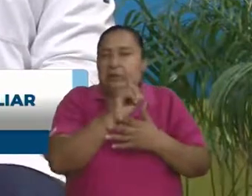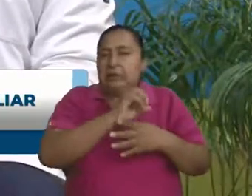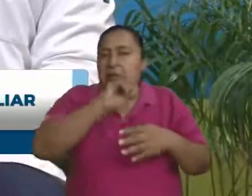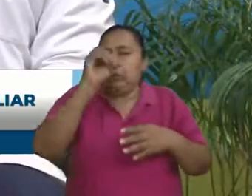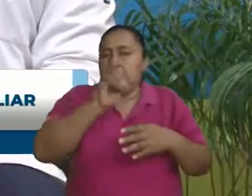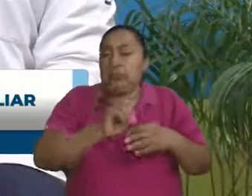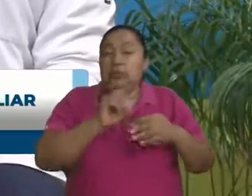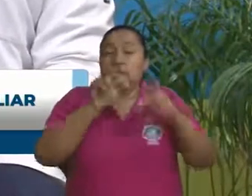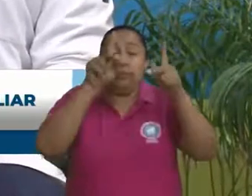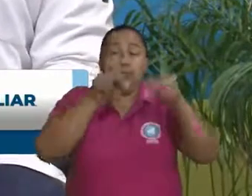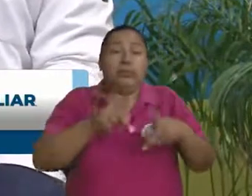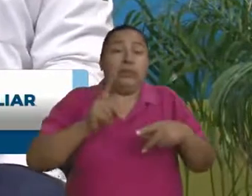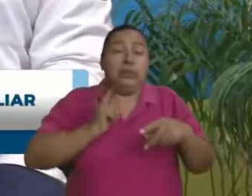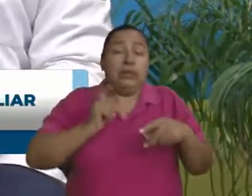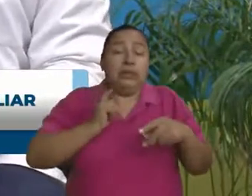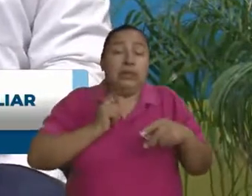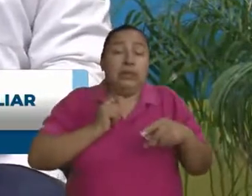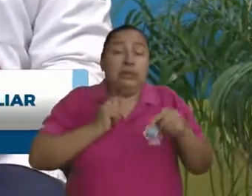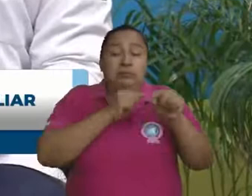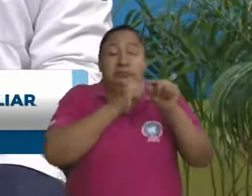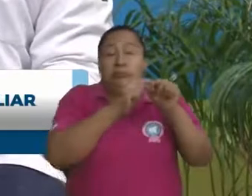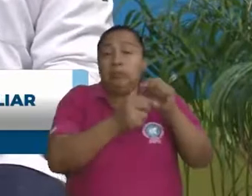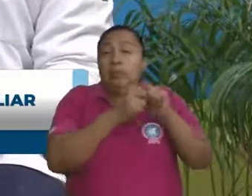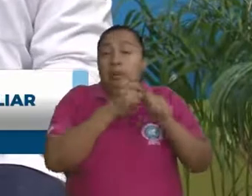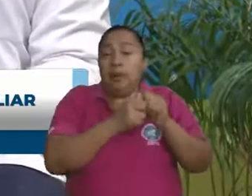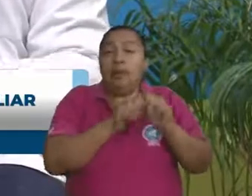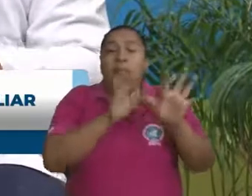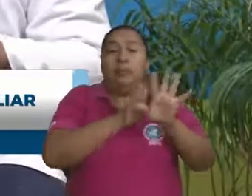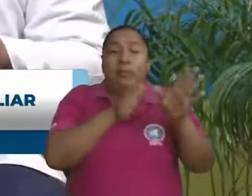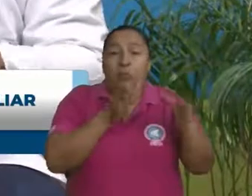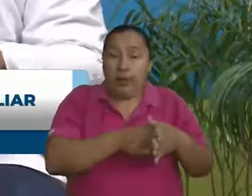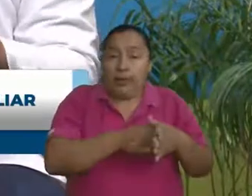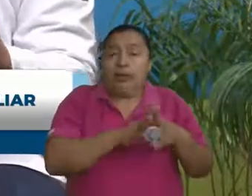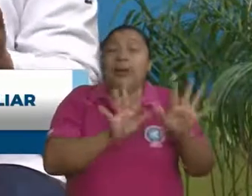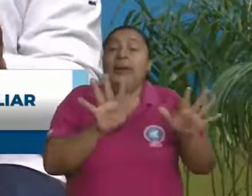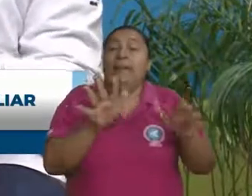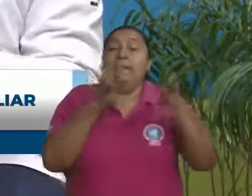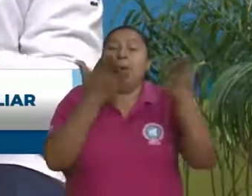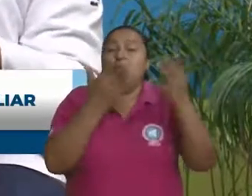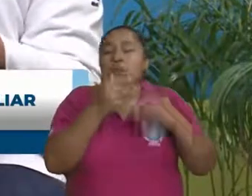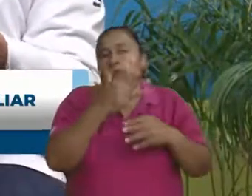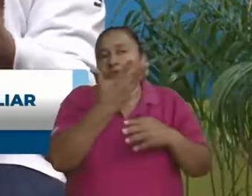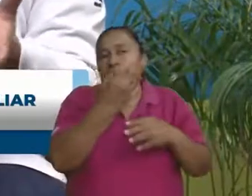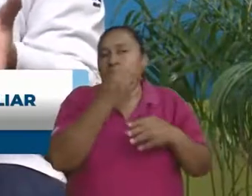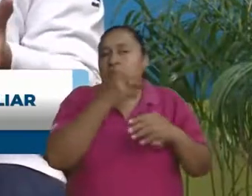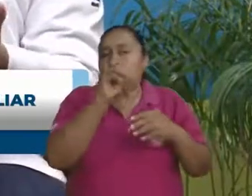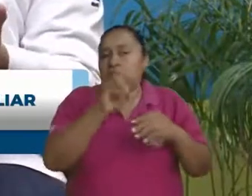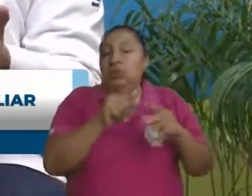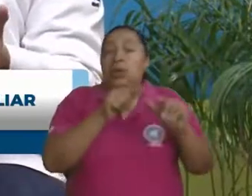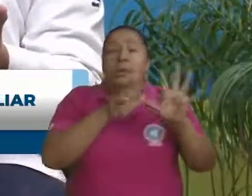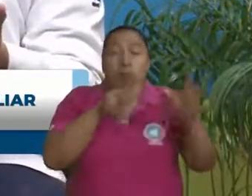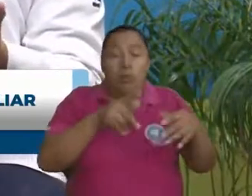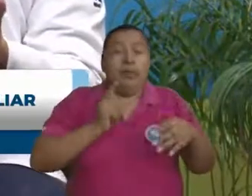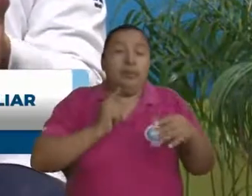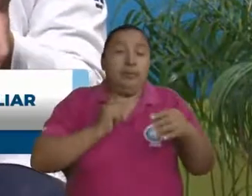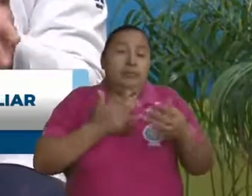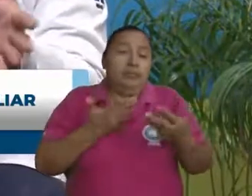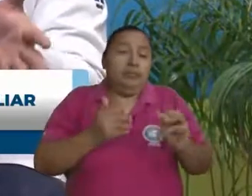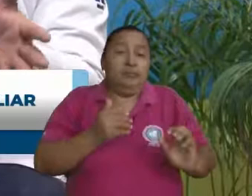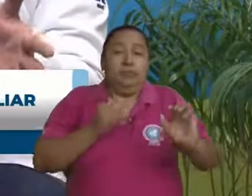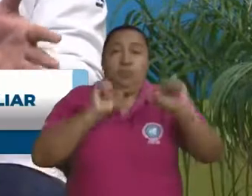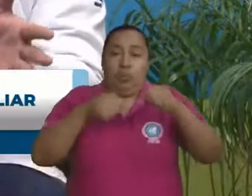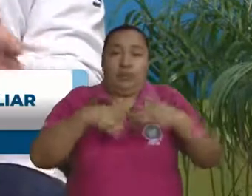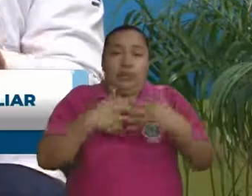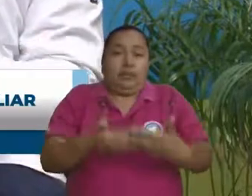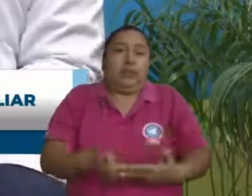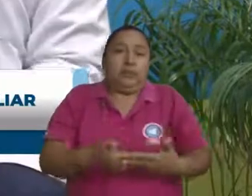que padecen colelitiasis son mujeres. De este grupo, la mayoría, un 90% son mujeres en edad fértil todavía. Entonces, es un